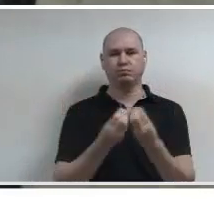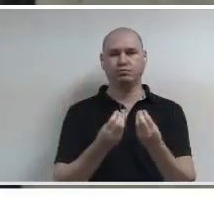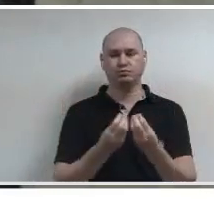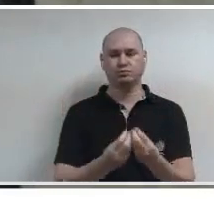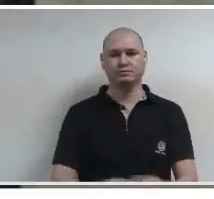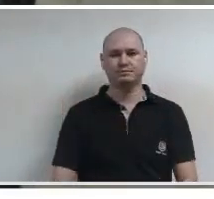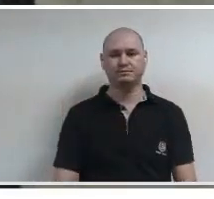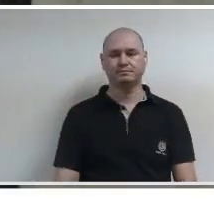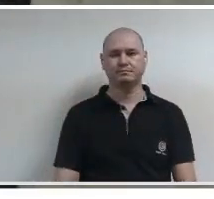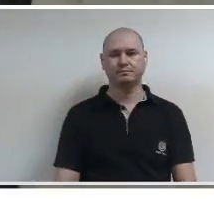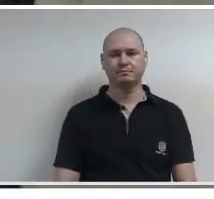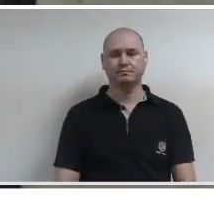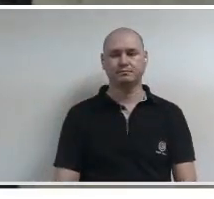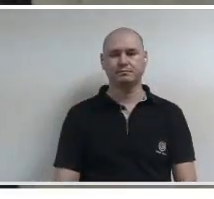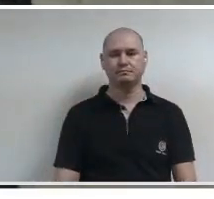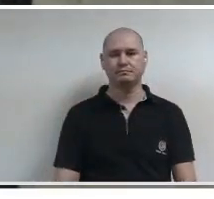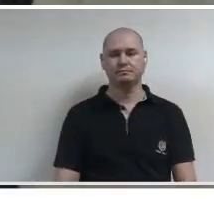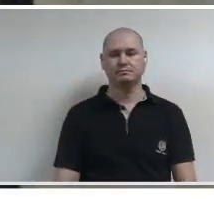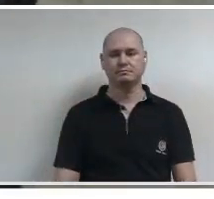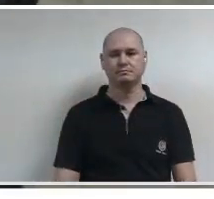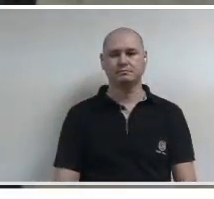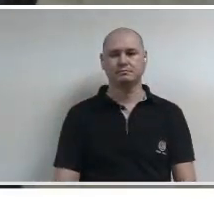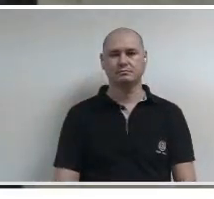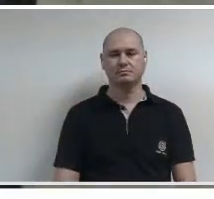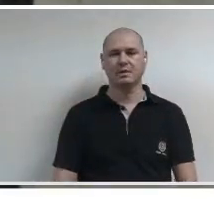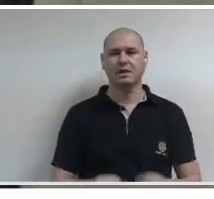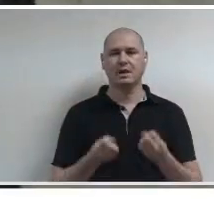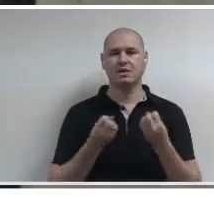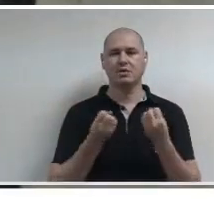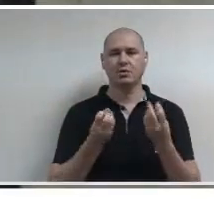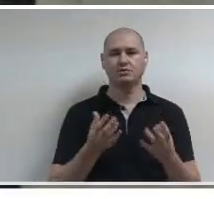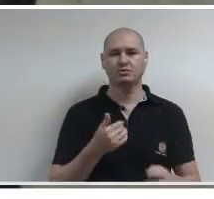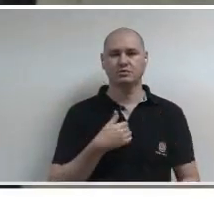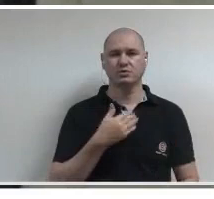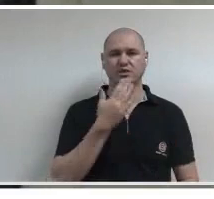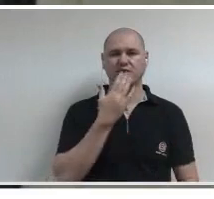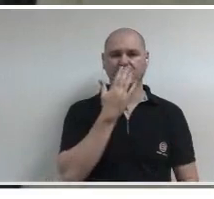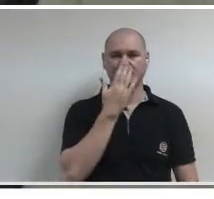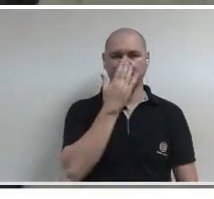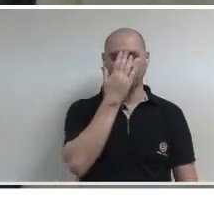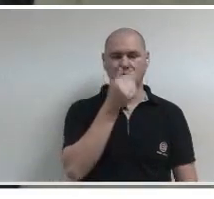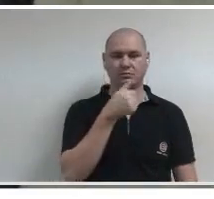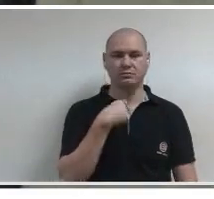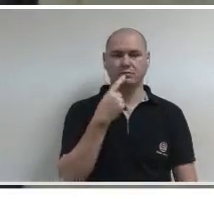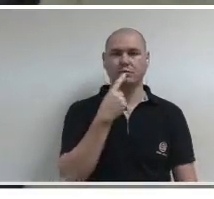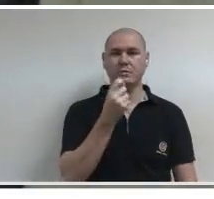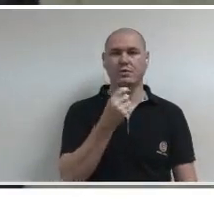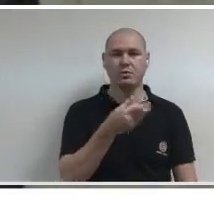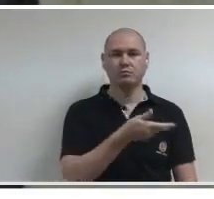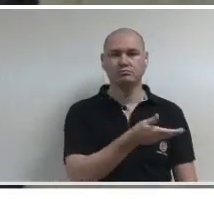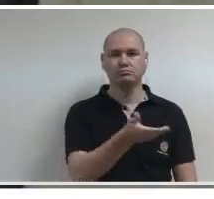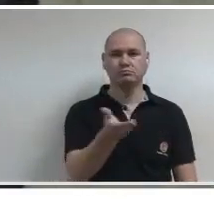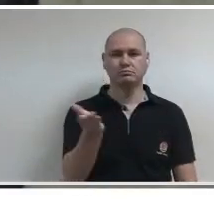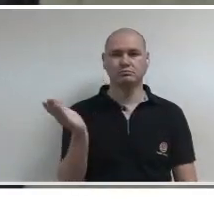que es significativo. En consecuencia, quería poner a consideración